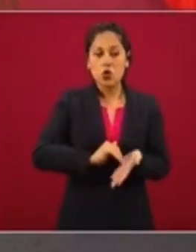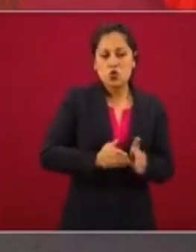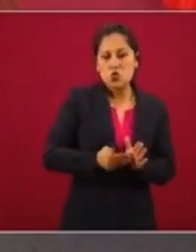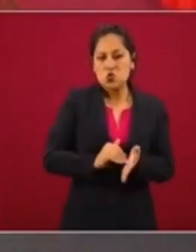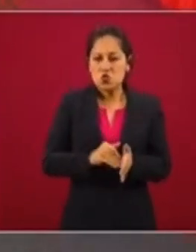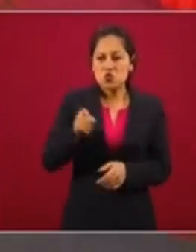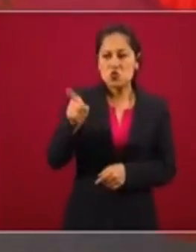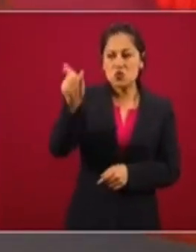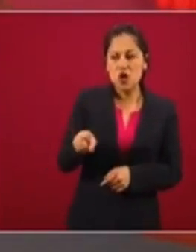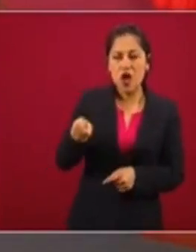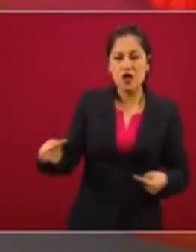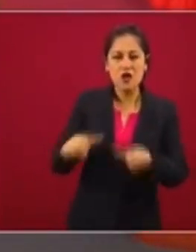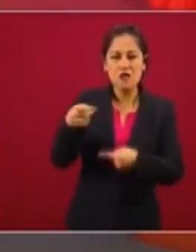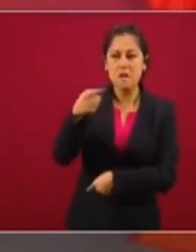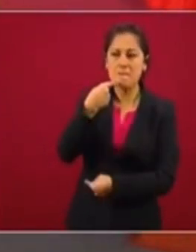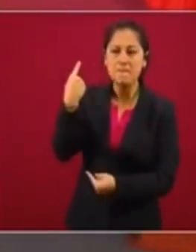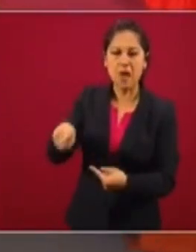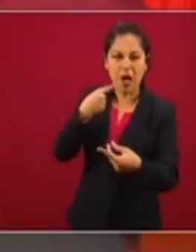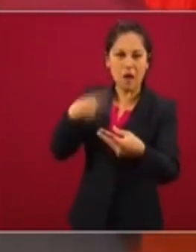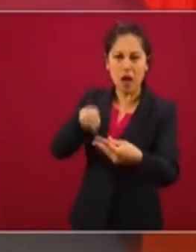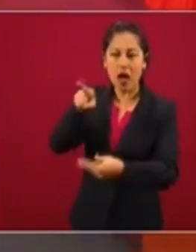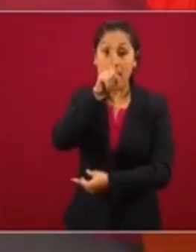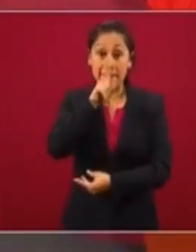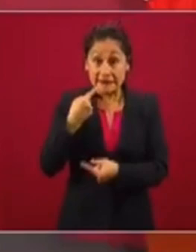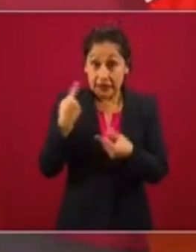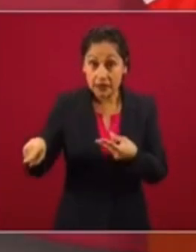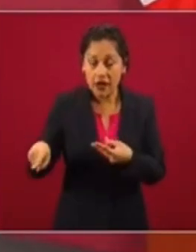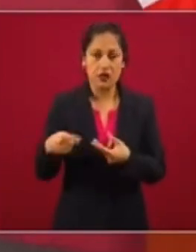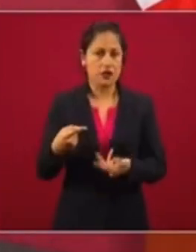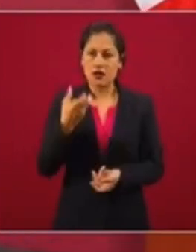opositor, a un dirigente, a cualquier persona.